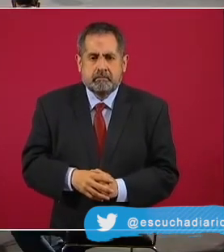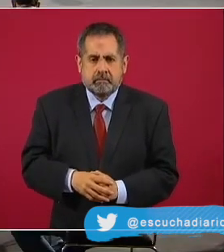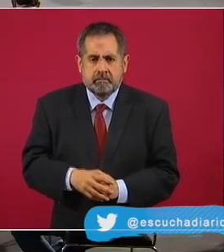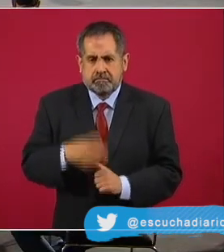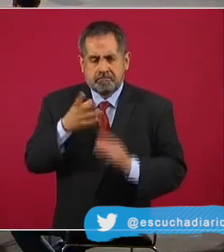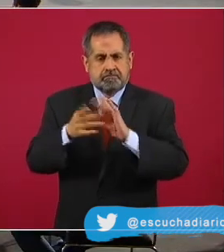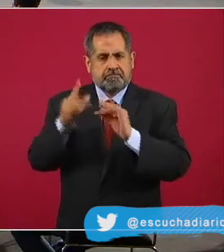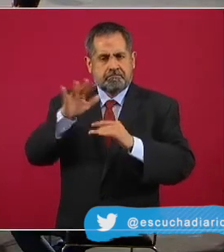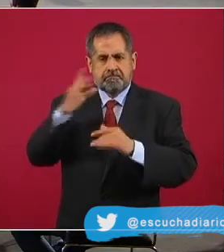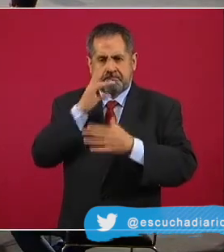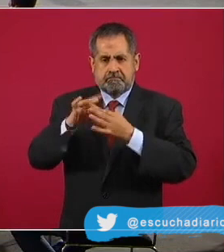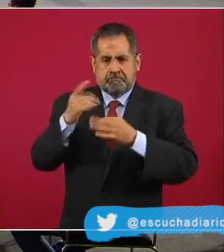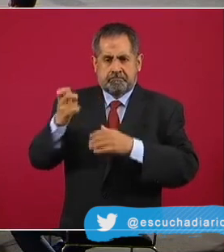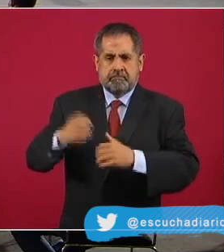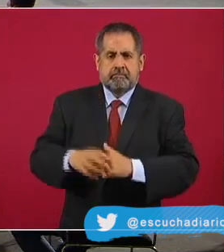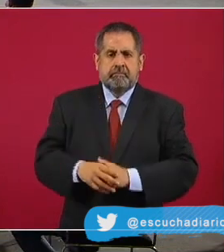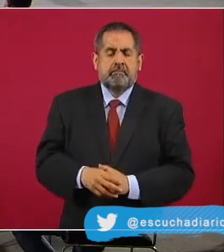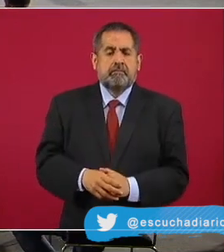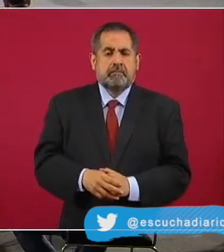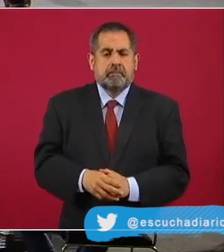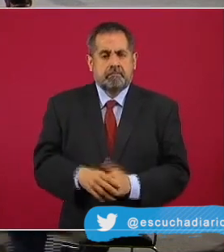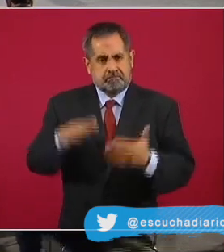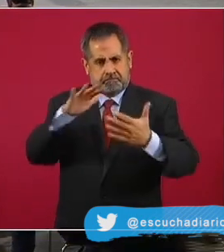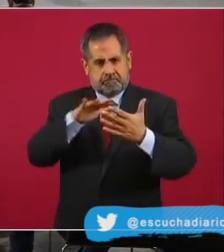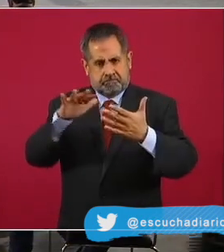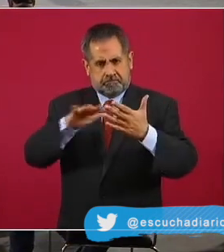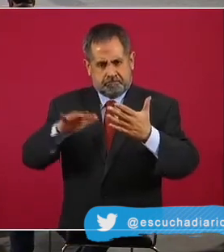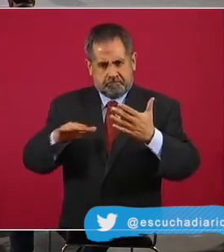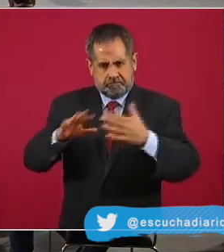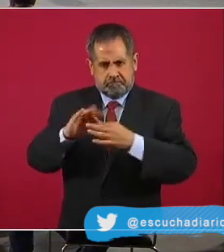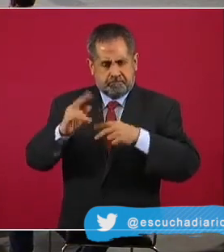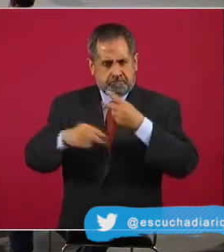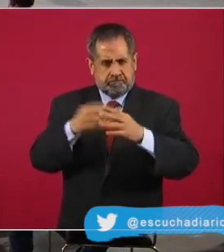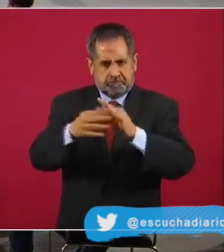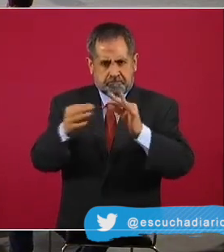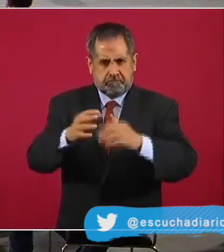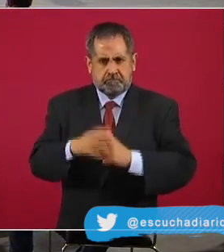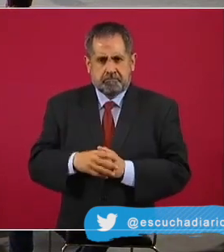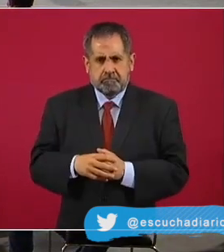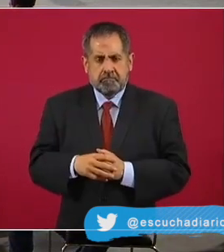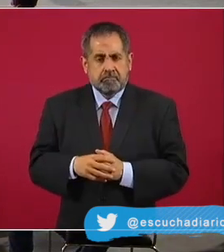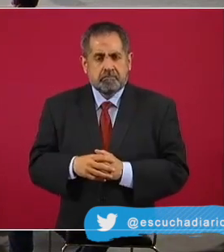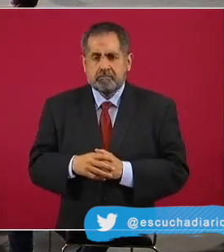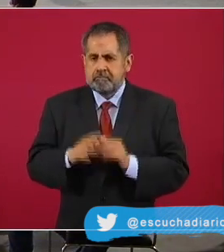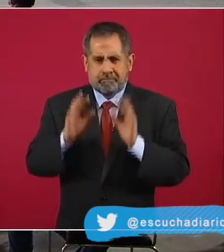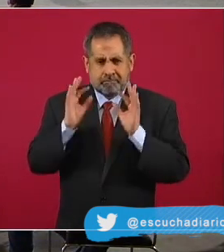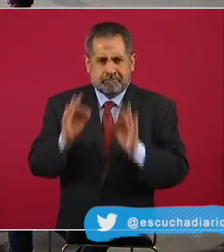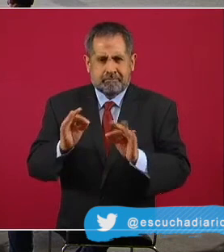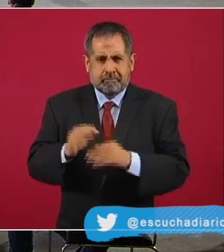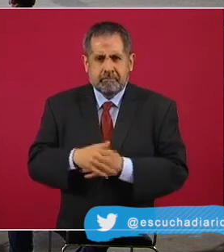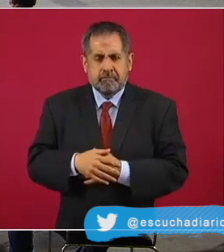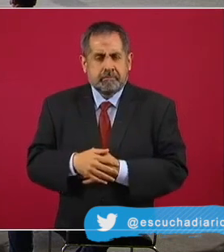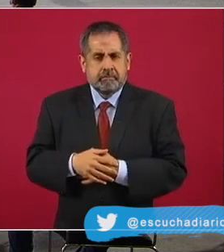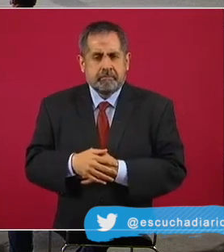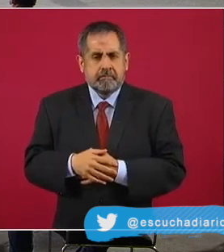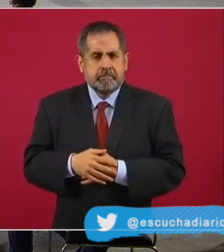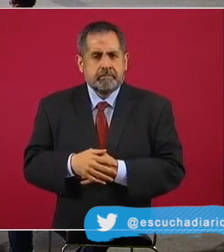Dice así, la leo porque me confirmó